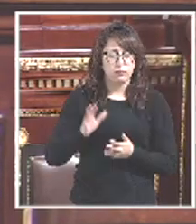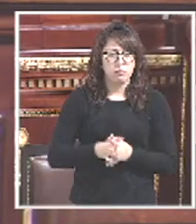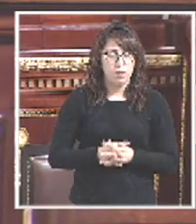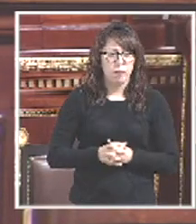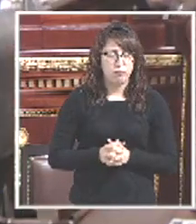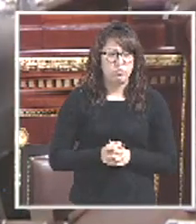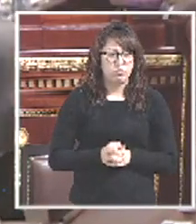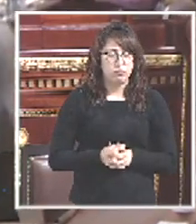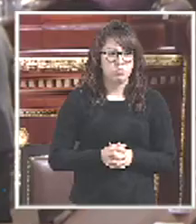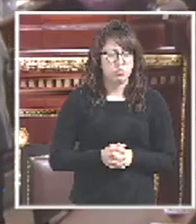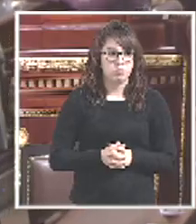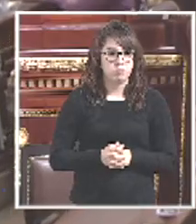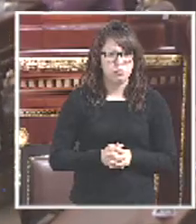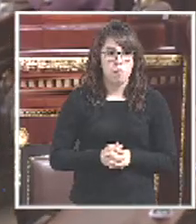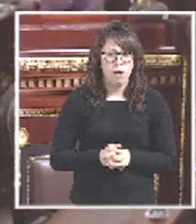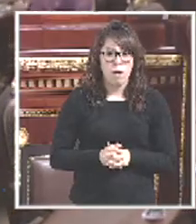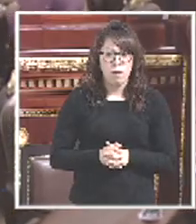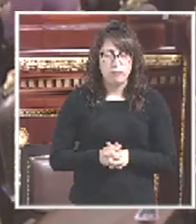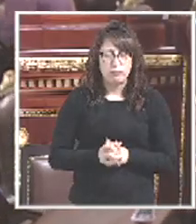levantando la mano.